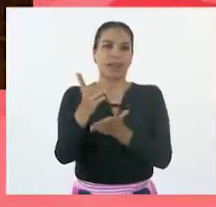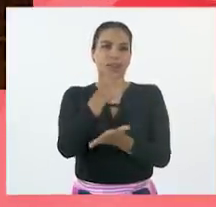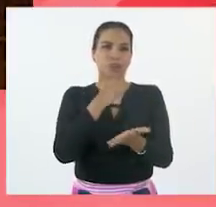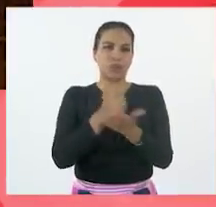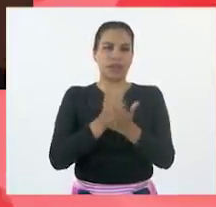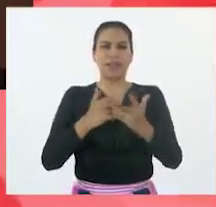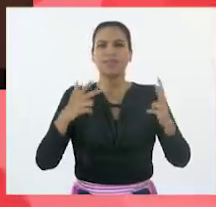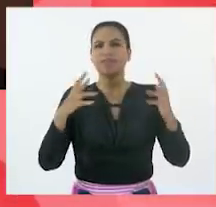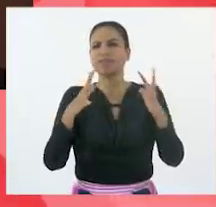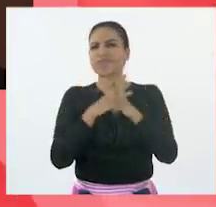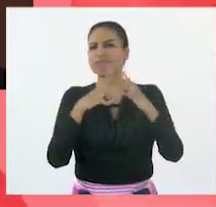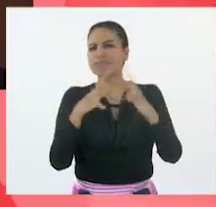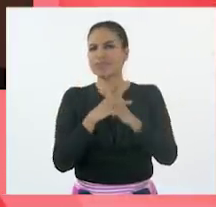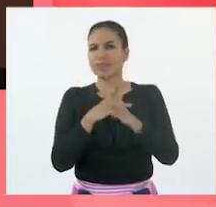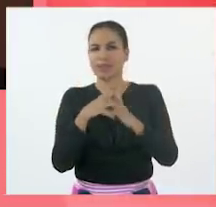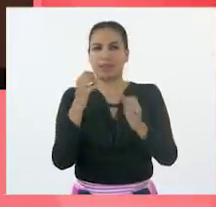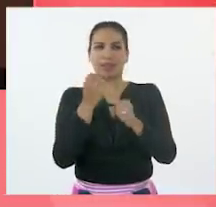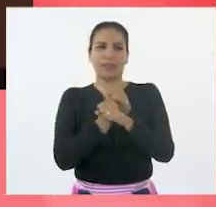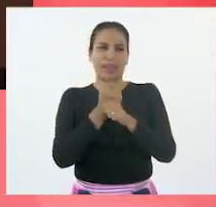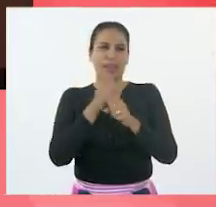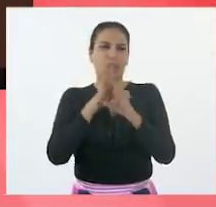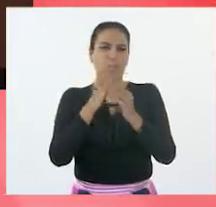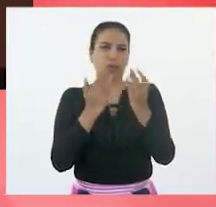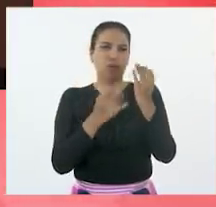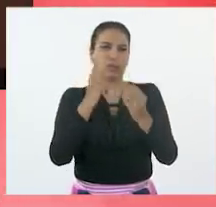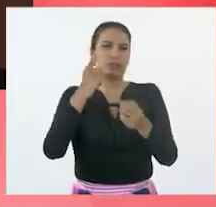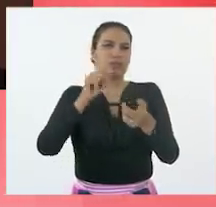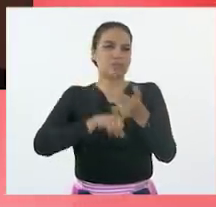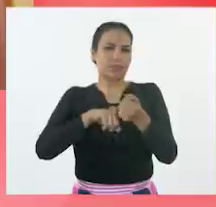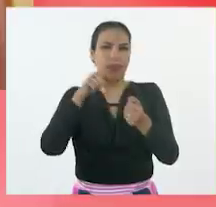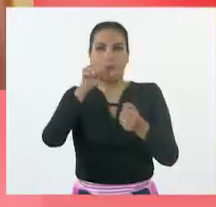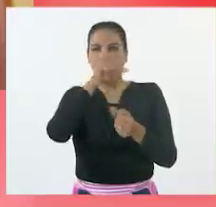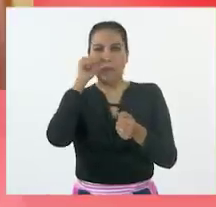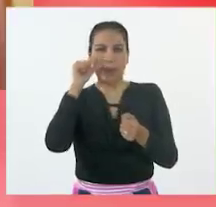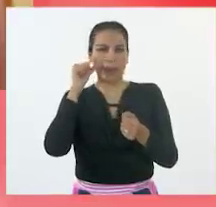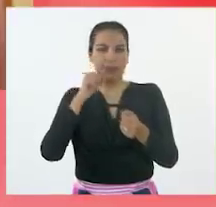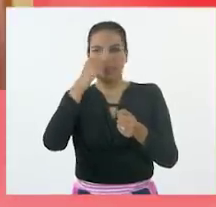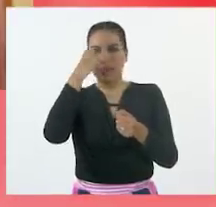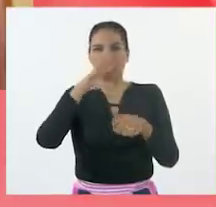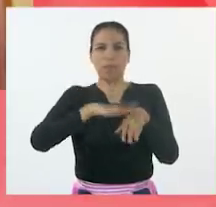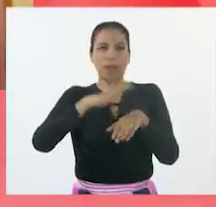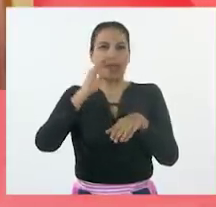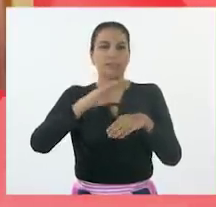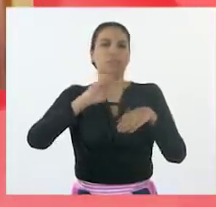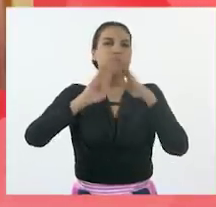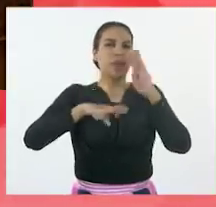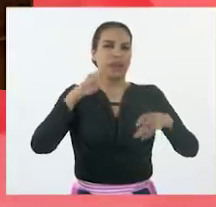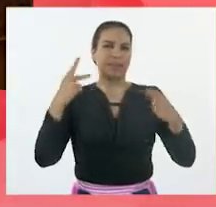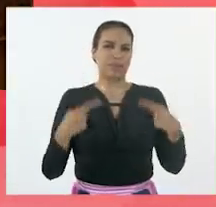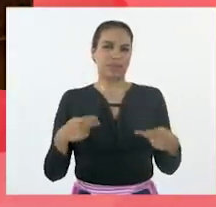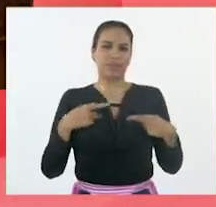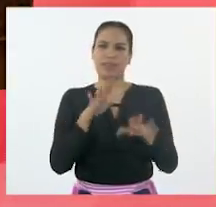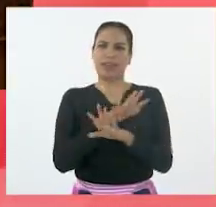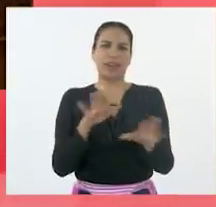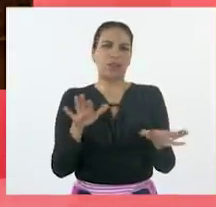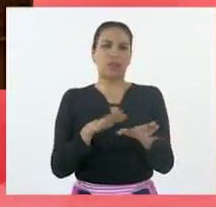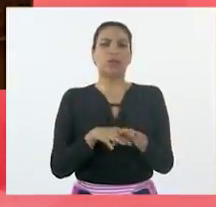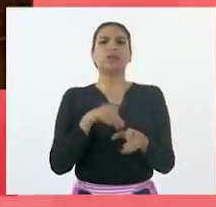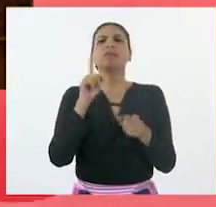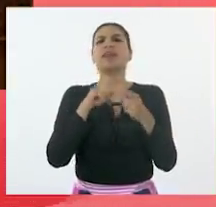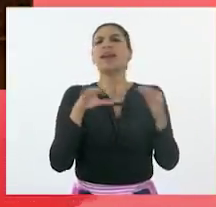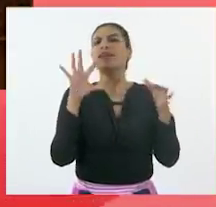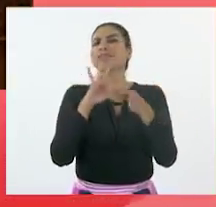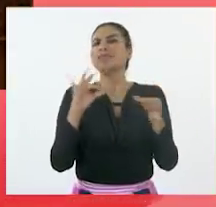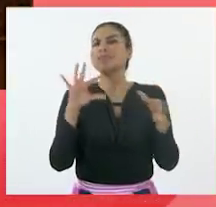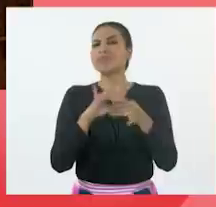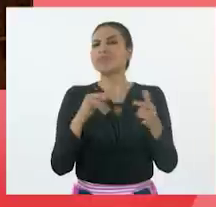sangre y fuego por órdenes precisas de Juárez, evitar un derramamiento inútil de sangre. Quien mejor nos